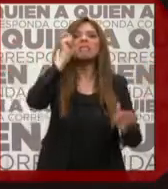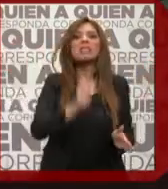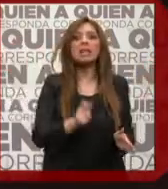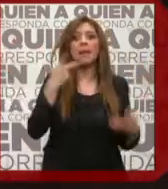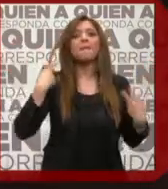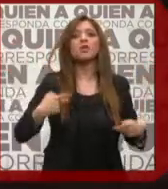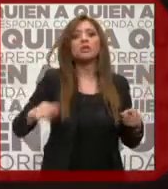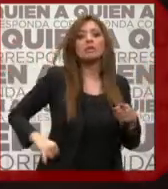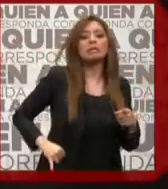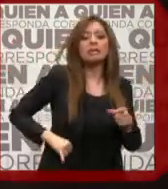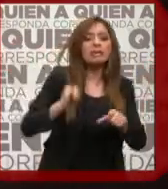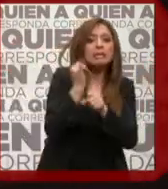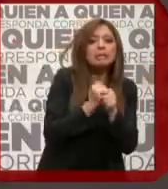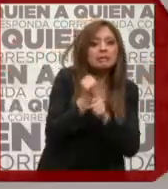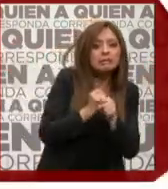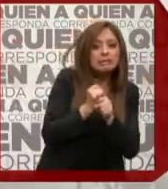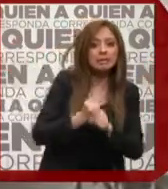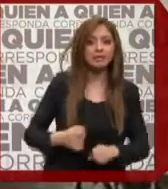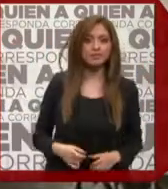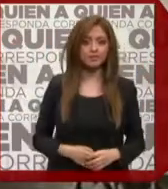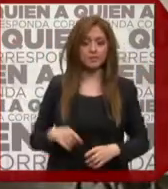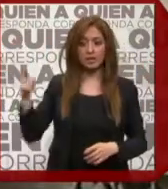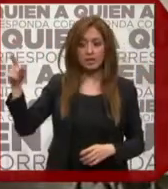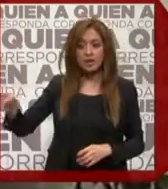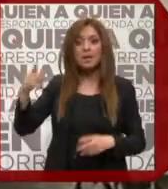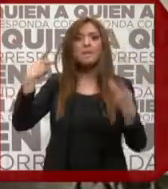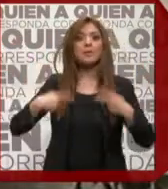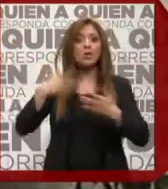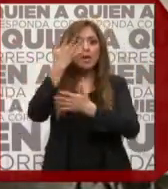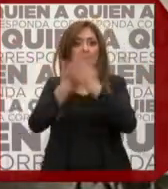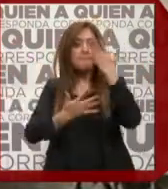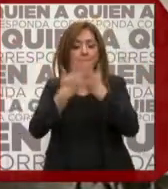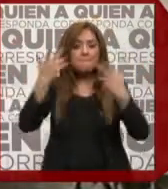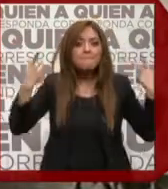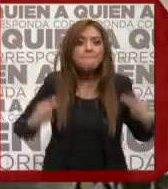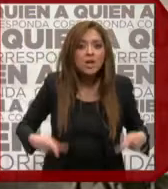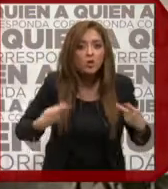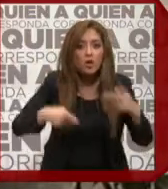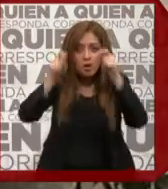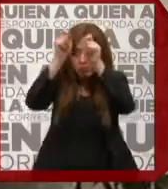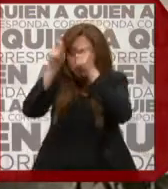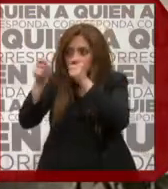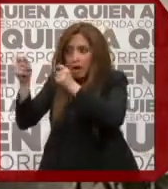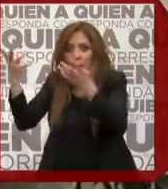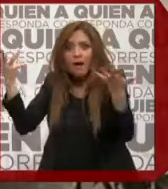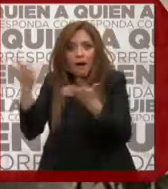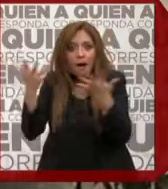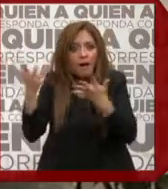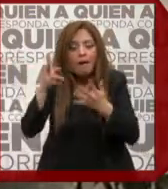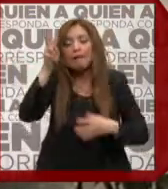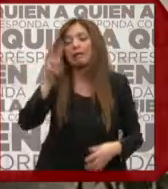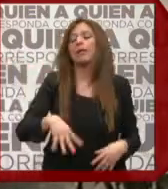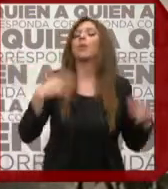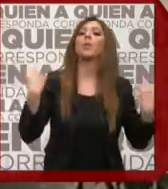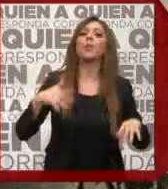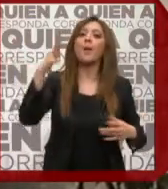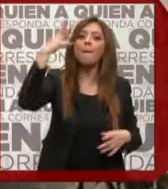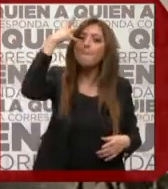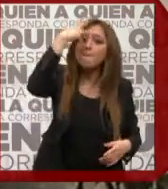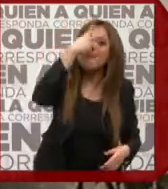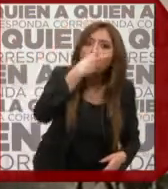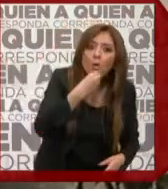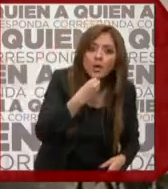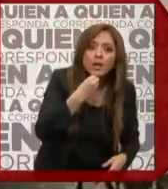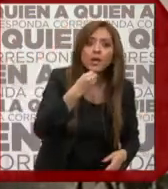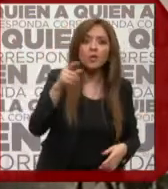investigadores. Son nuestros artesanos, son las manos de nuestra gente las que crean nuestros objetos. Yo creo que eso es algo muy bonito